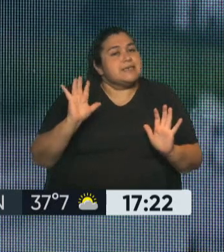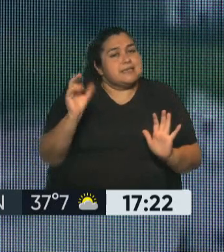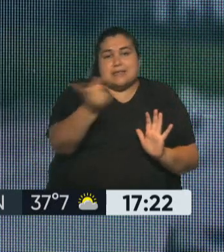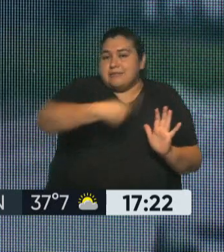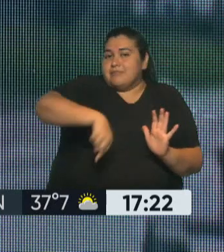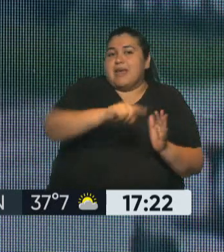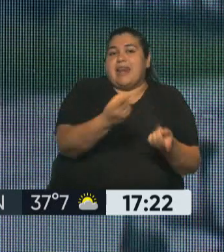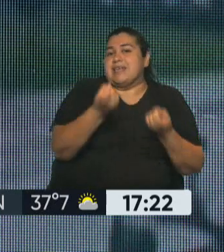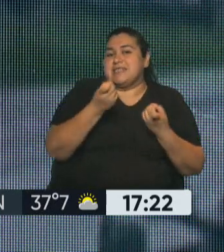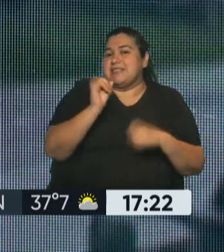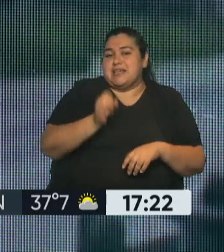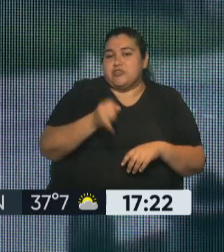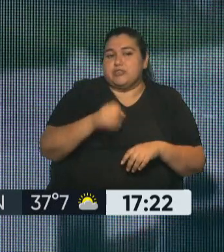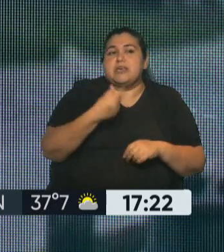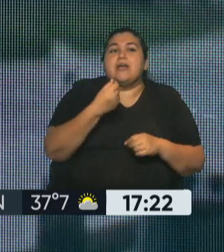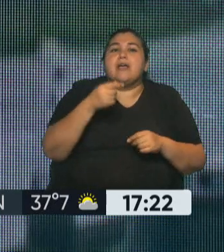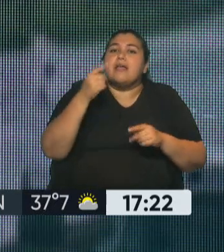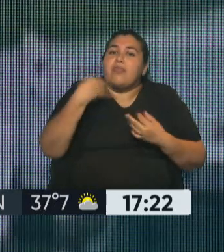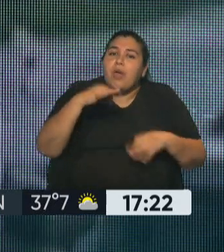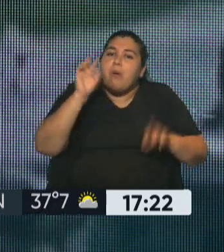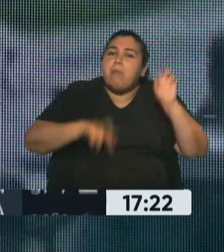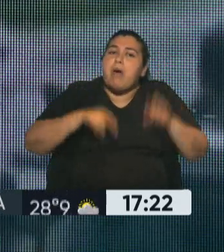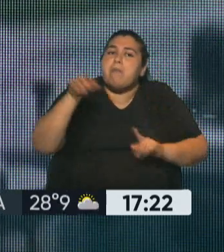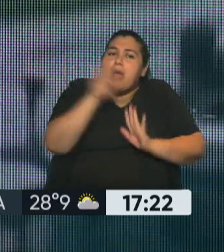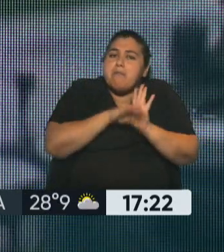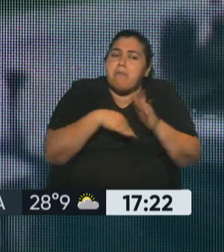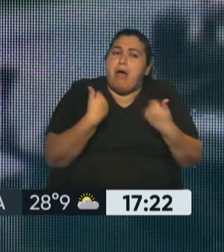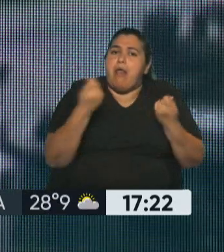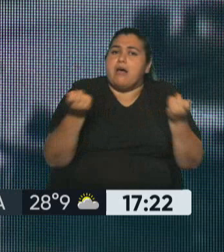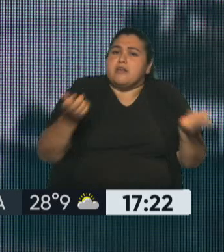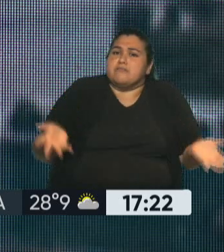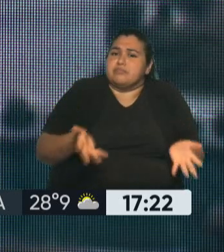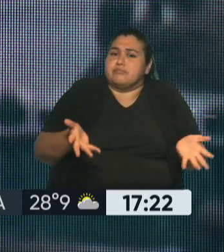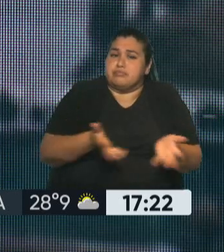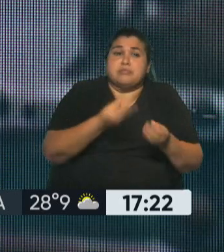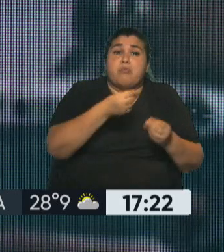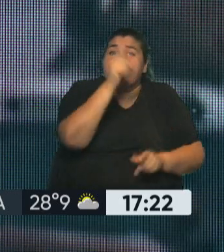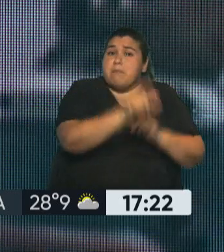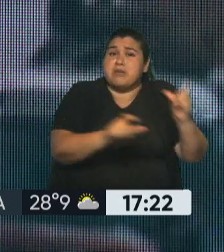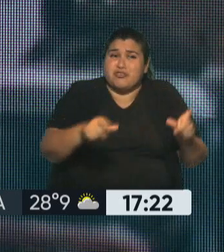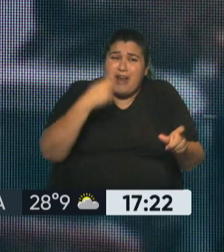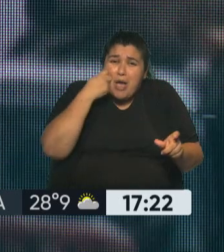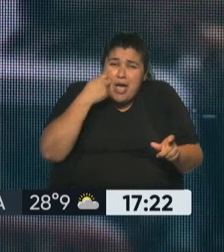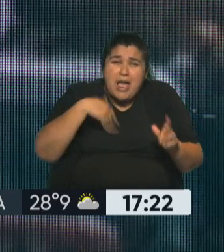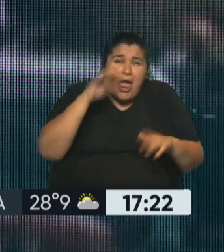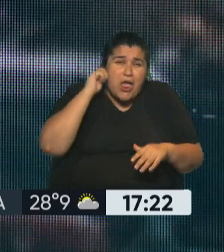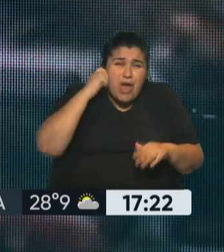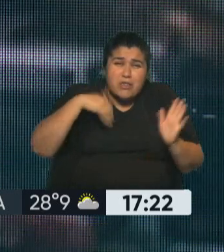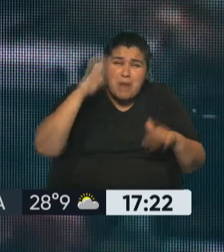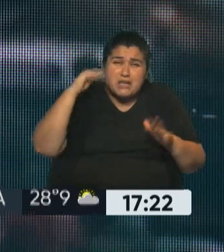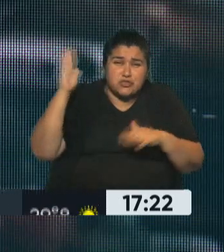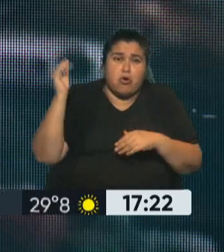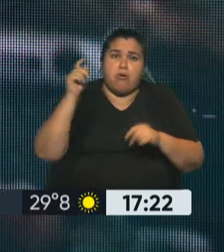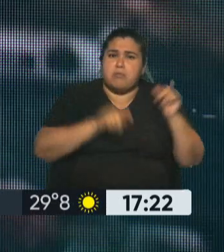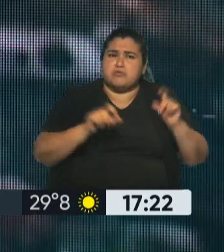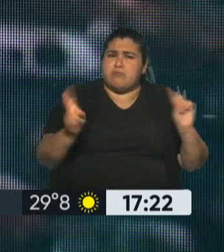prevén medidas para estimularla. Es la gran contradicción porque hay un envejecimiento de la población notable y una baja en la tasa de natalidad